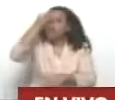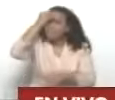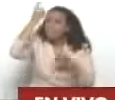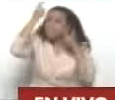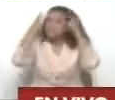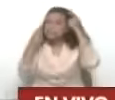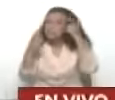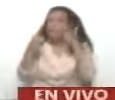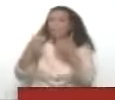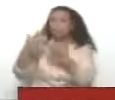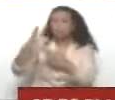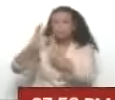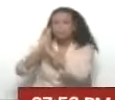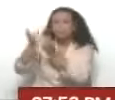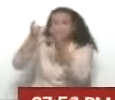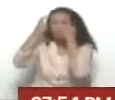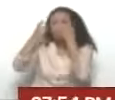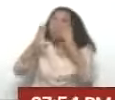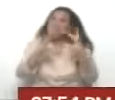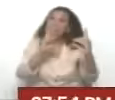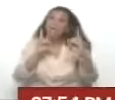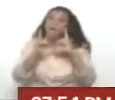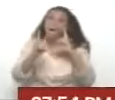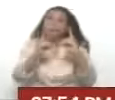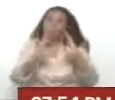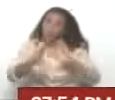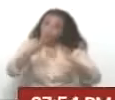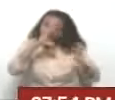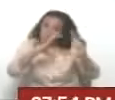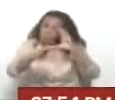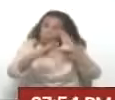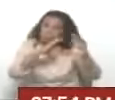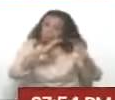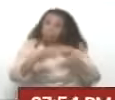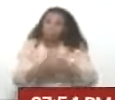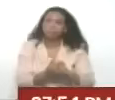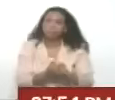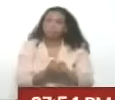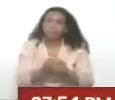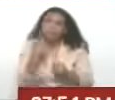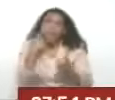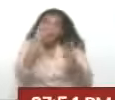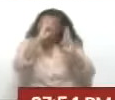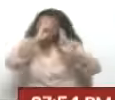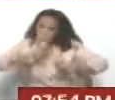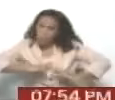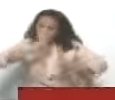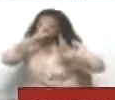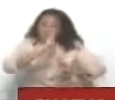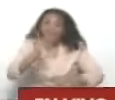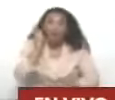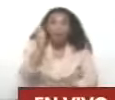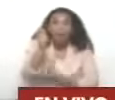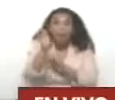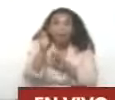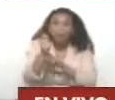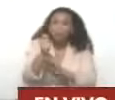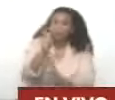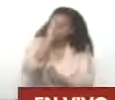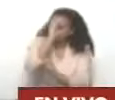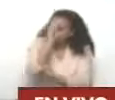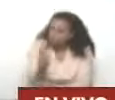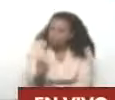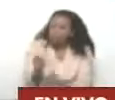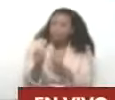Chávez. El diálogo, el entendimiento, para el respeto de la Constitución. Por eso es que yo dije,